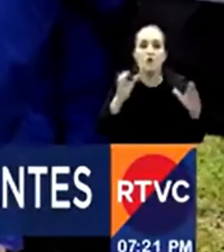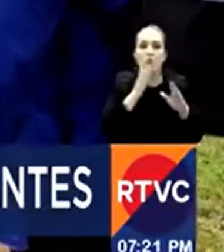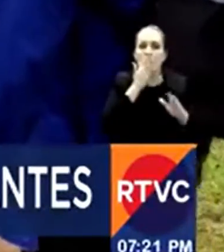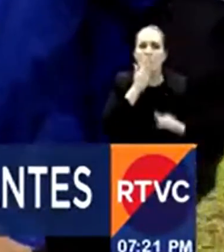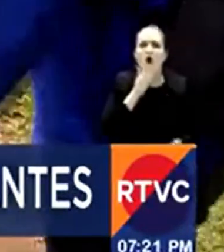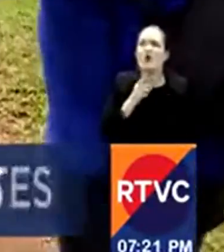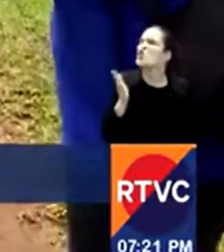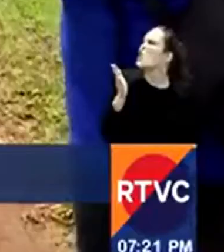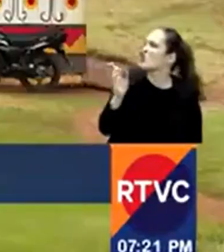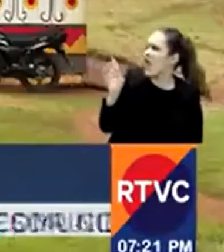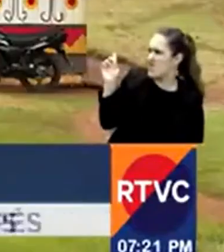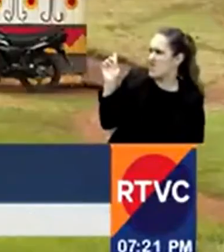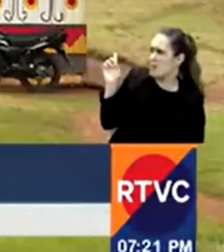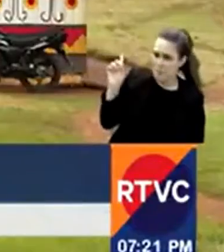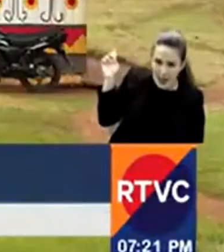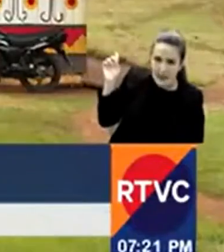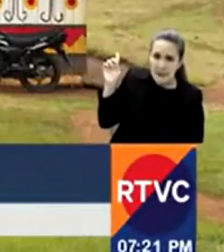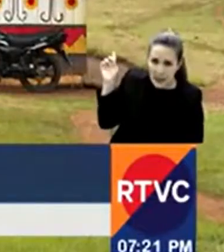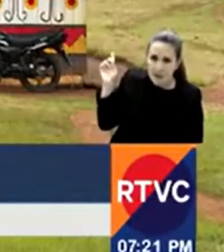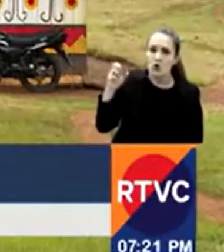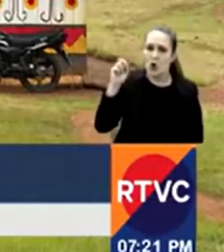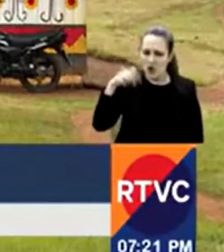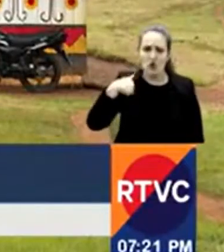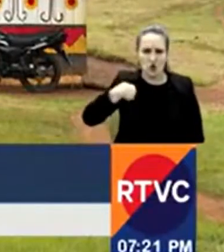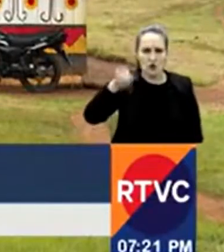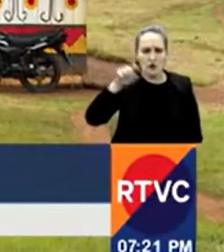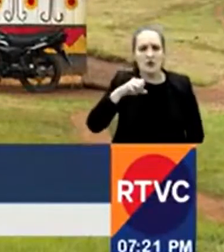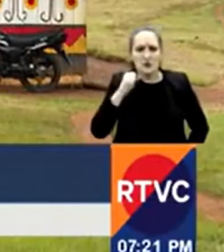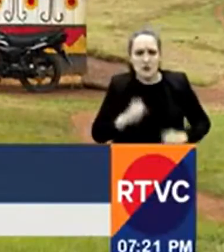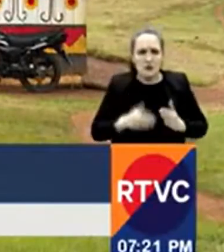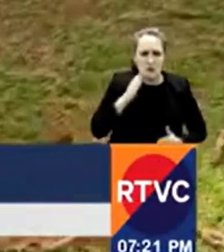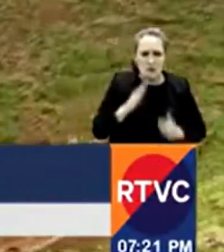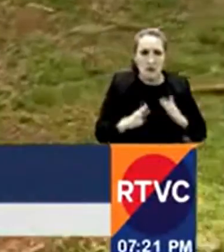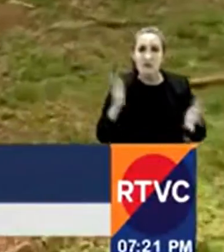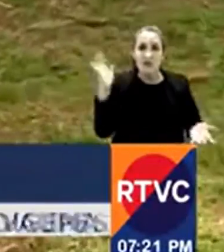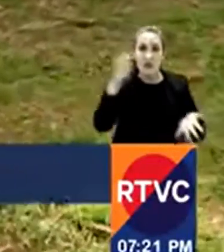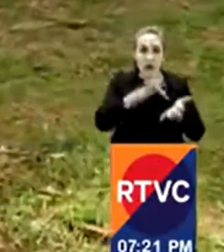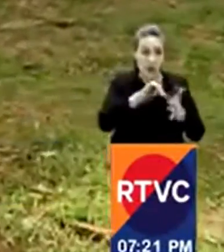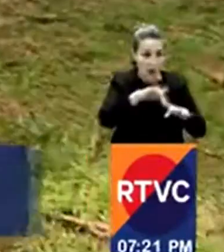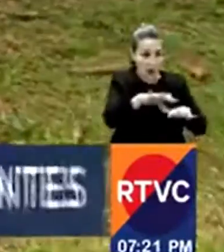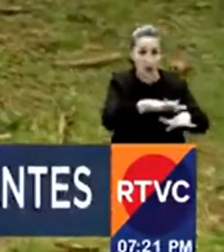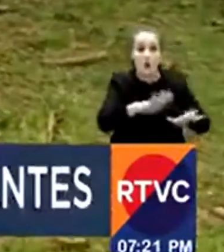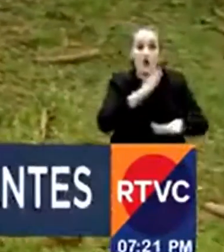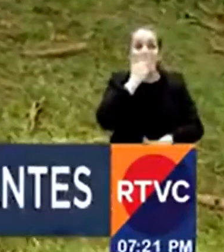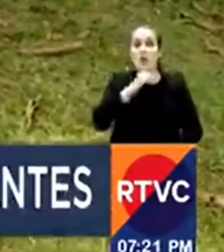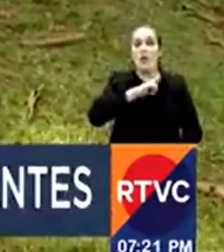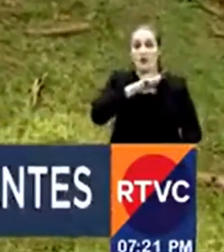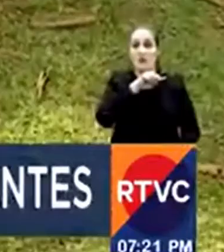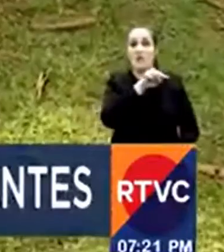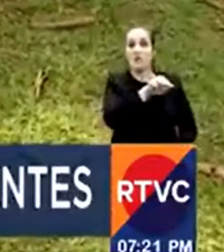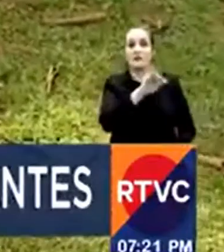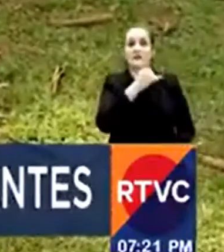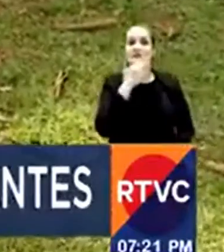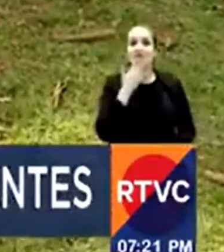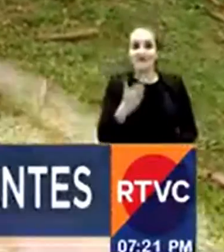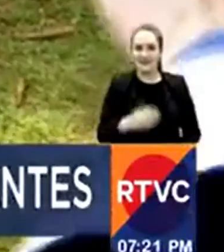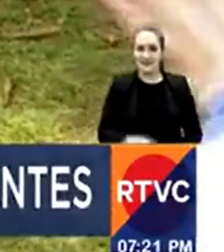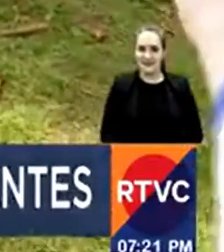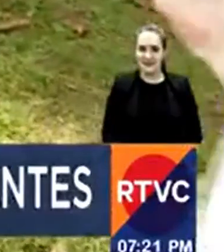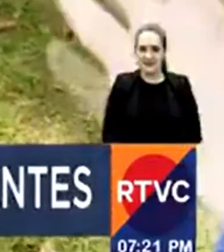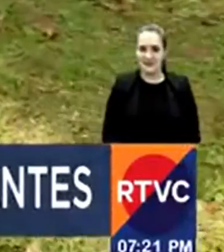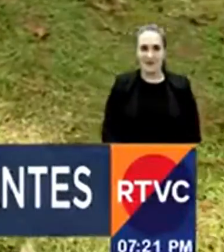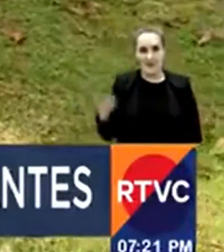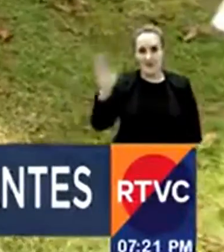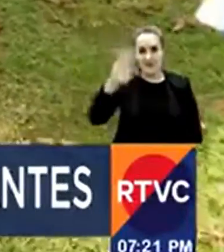Urania. Allá. Más para allá. Sí, allá. Ah, esa es la Maloca. Sí, ahí está. Gracias. Hasta